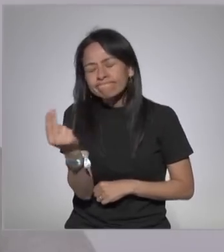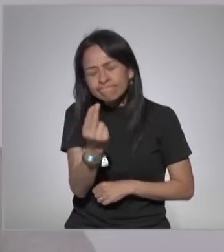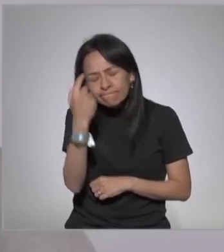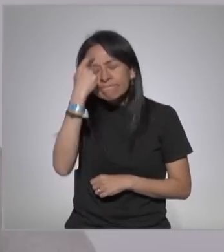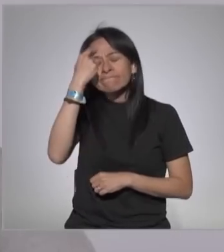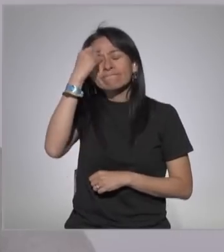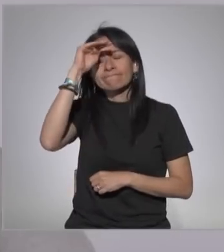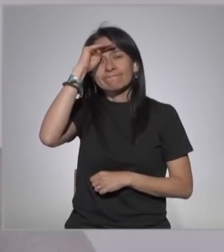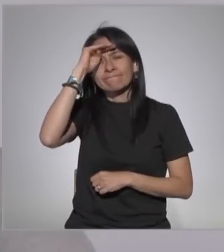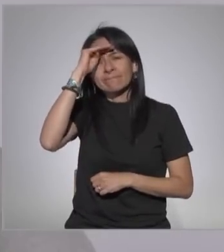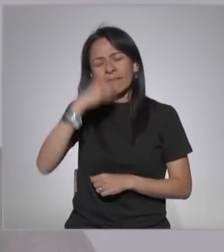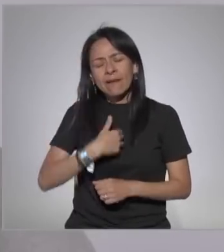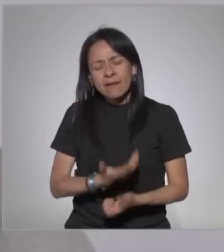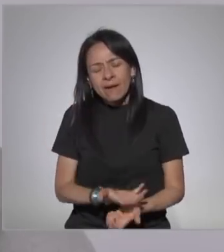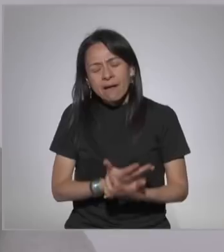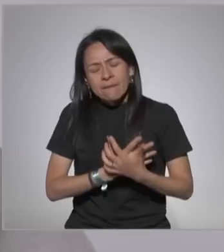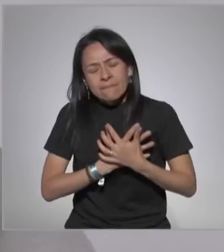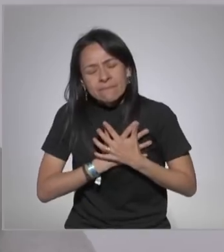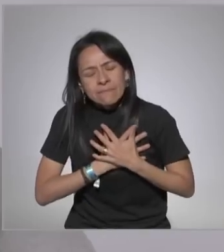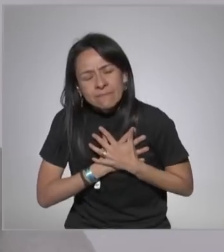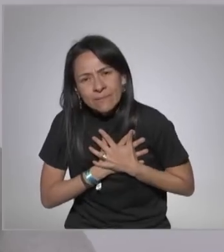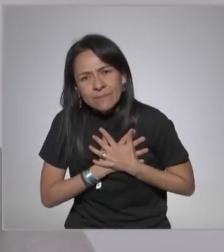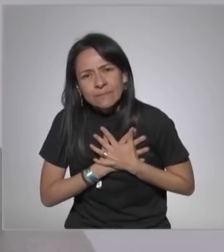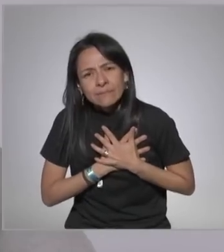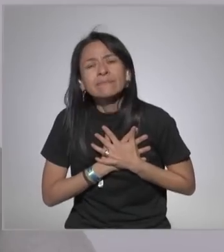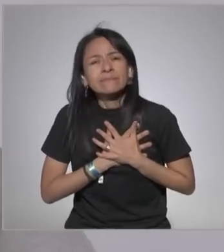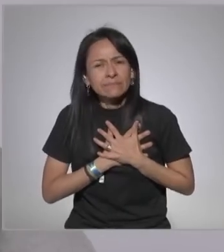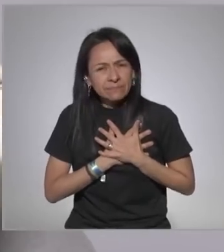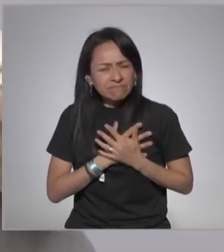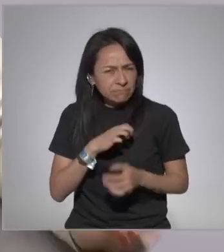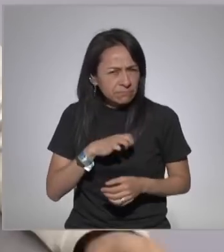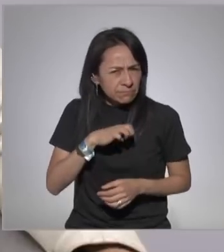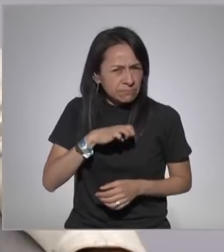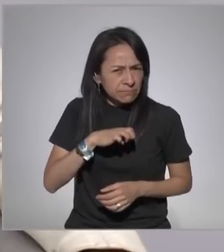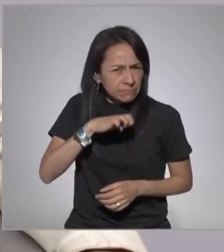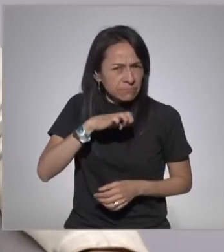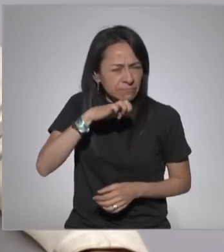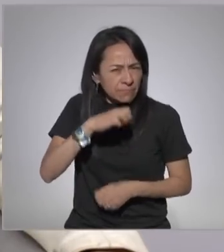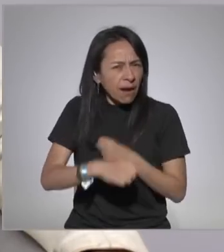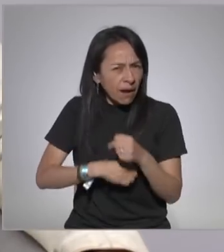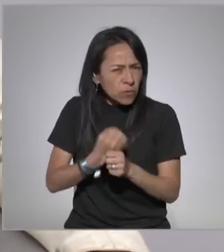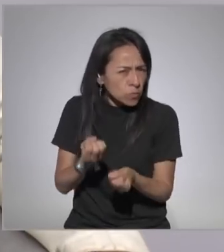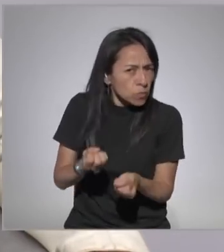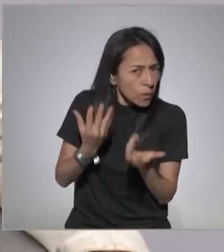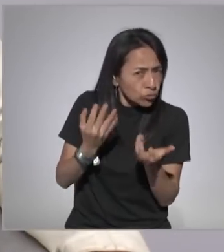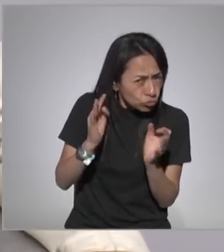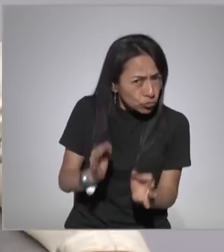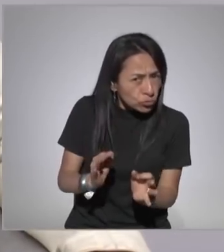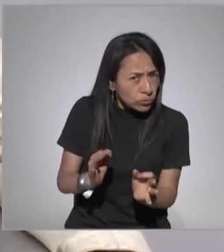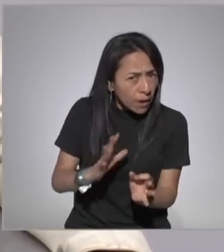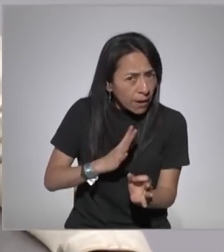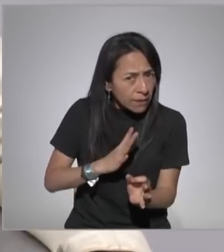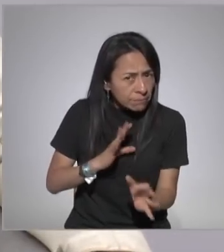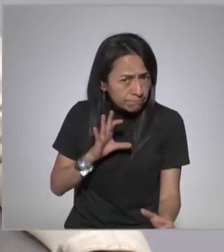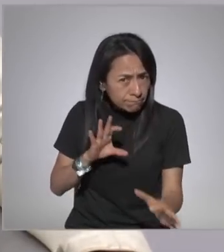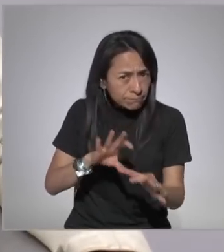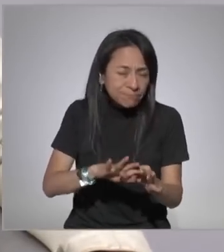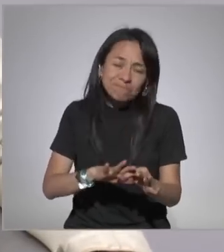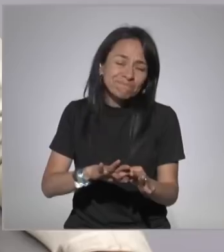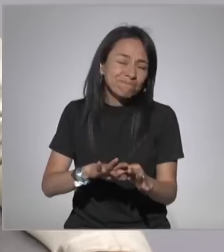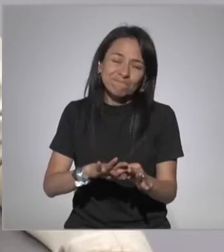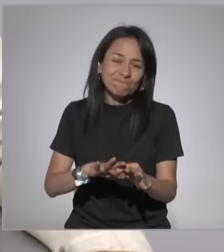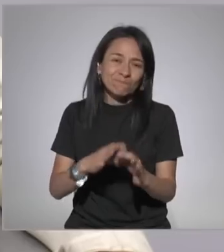no tiene edad. Eso es algo que yo creo que también hay que desmontar, ¿no? Va a depender mucho de